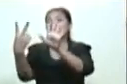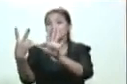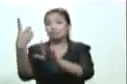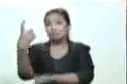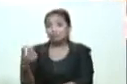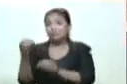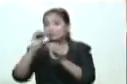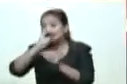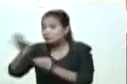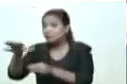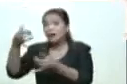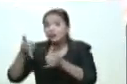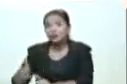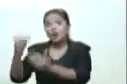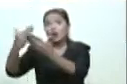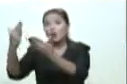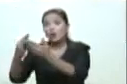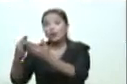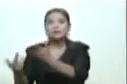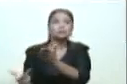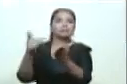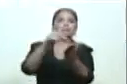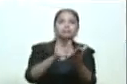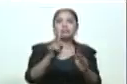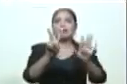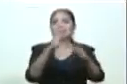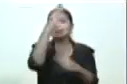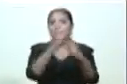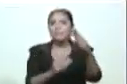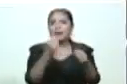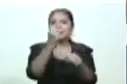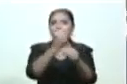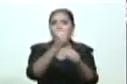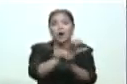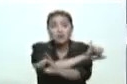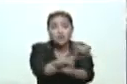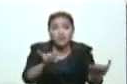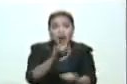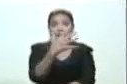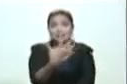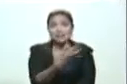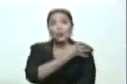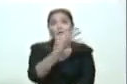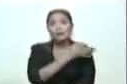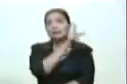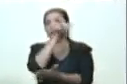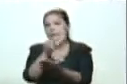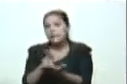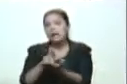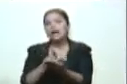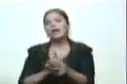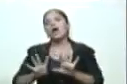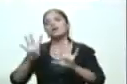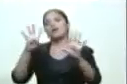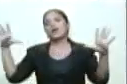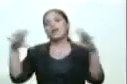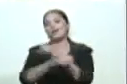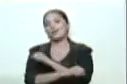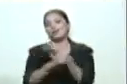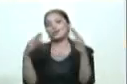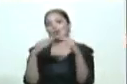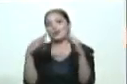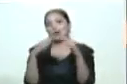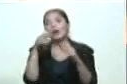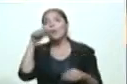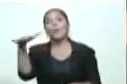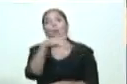dejar a su hijo en el colegio y a las 7 y media a su trabajo, y que sale a las 5 de la tarde y llega a las 9 de la noche. Es un pueblo trabajador, y el pueblo trabajador